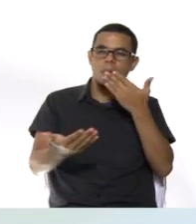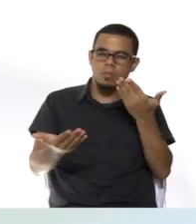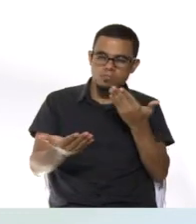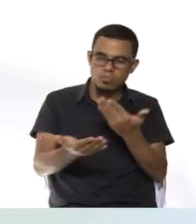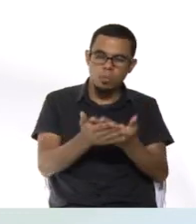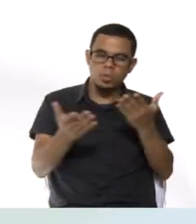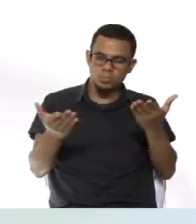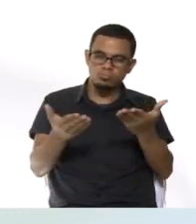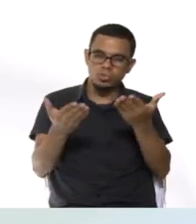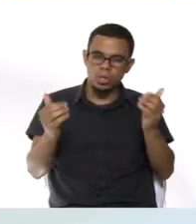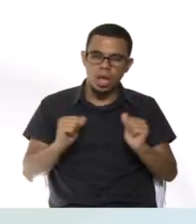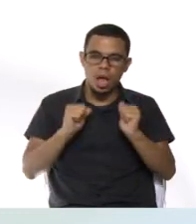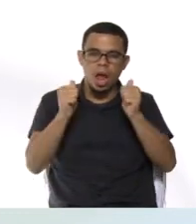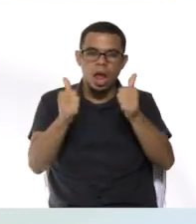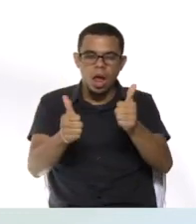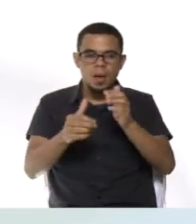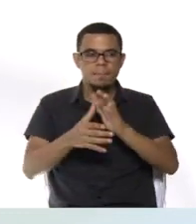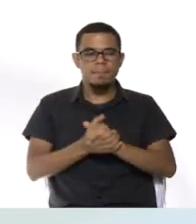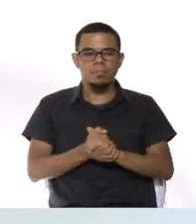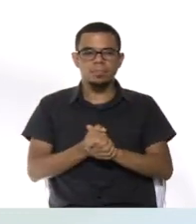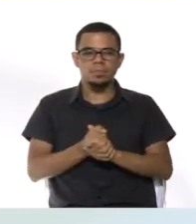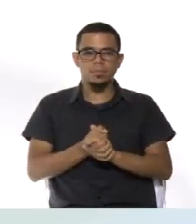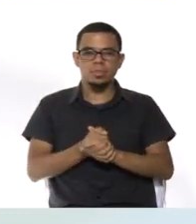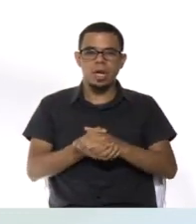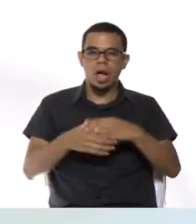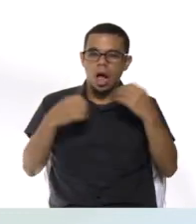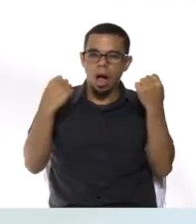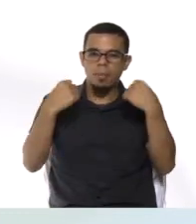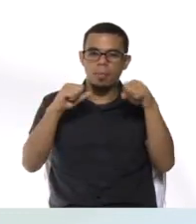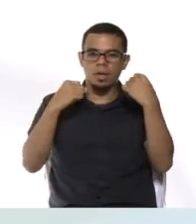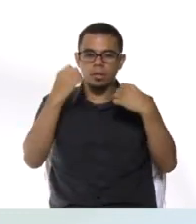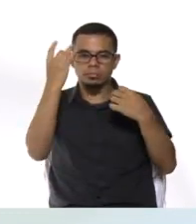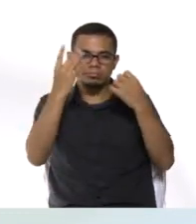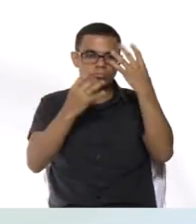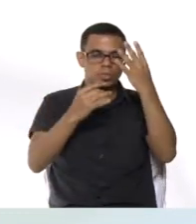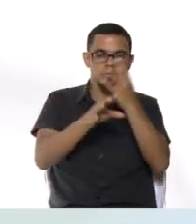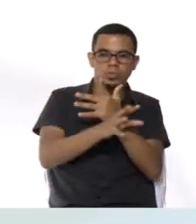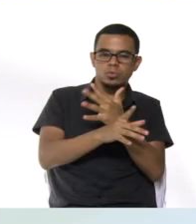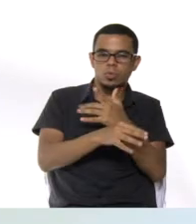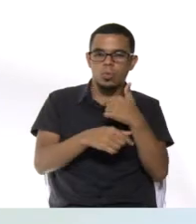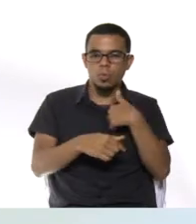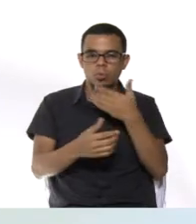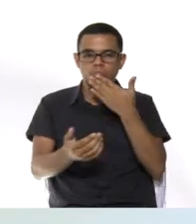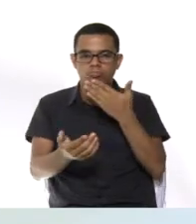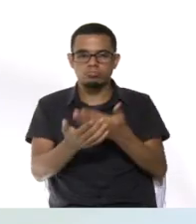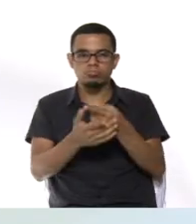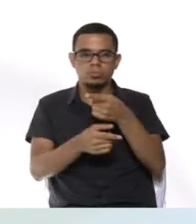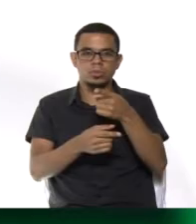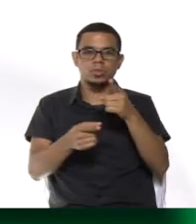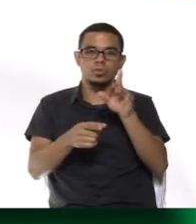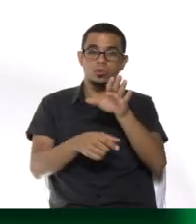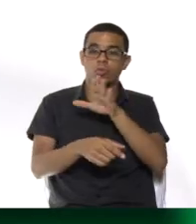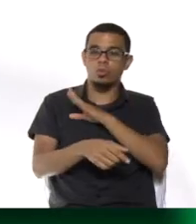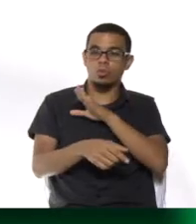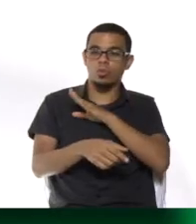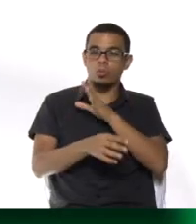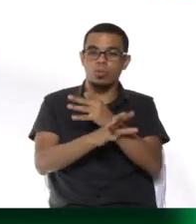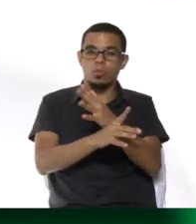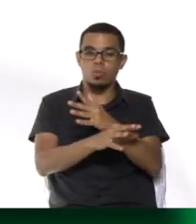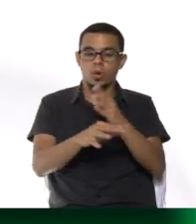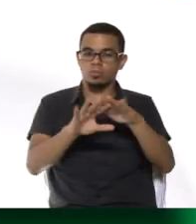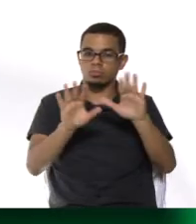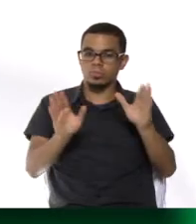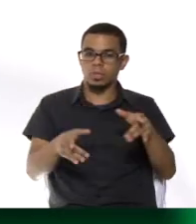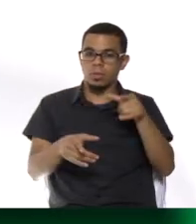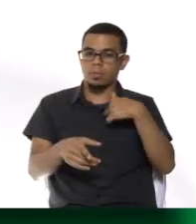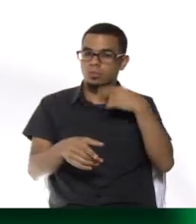y otras que puedan conseguir en revistas, en artículos, en internet, sobre cómo elaborar sus propios juegos de mesa,